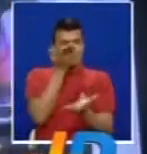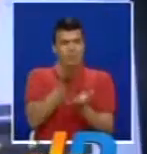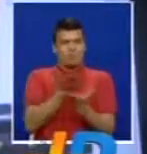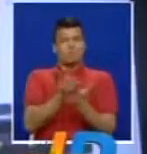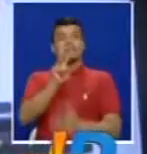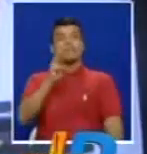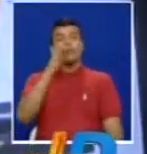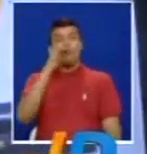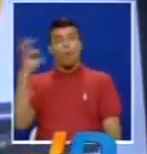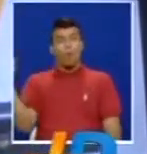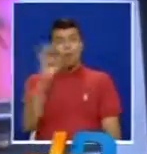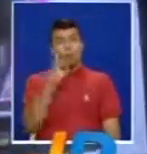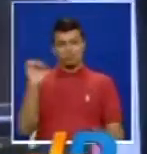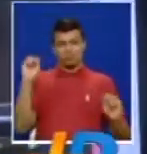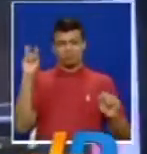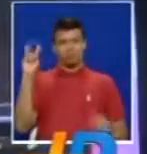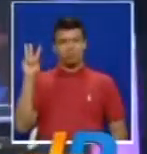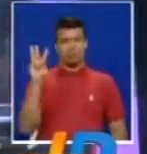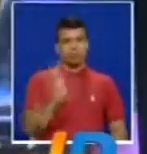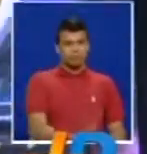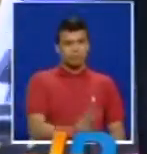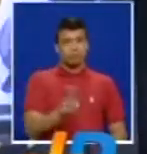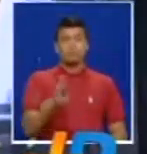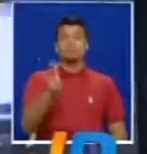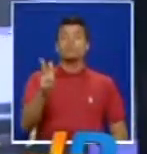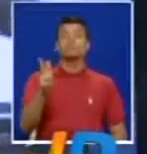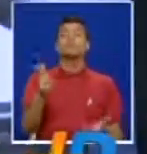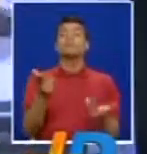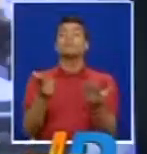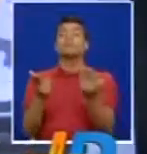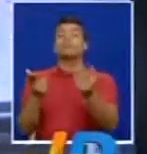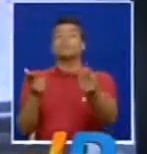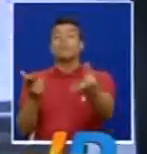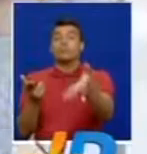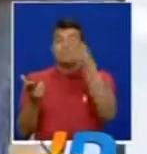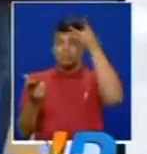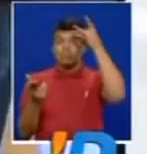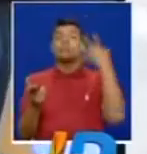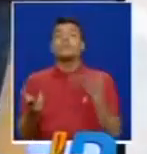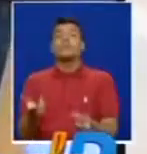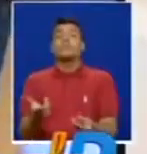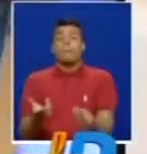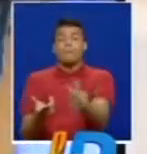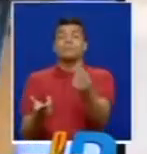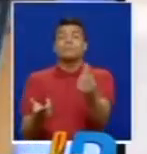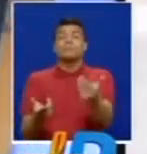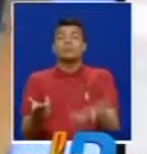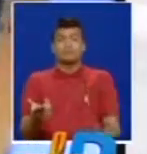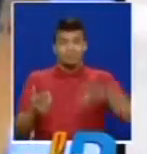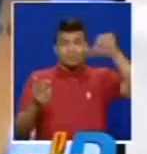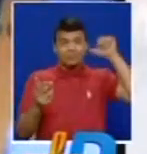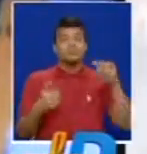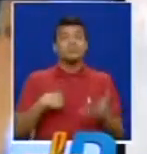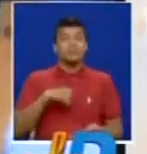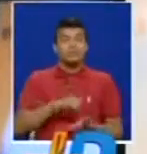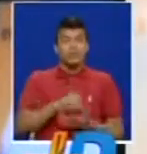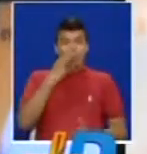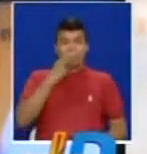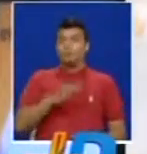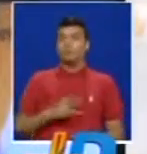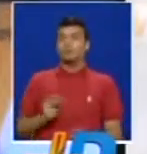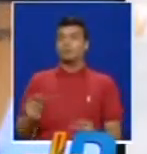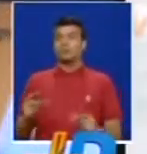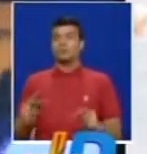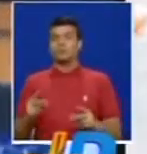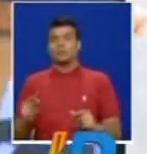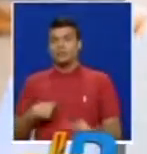tres delincuentes llegan al establecimiento y con un arma de fuego amedrentan a los empleados de la misma. La rápida acción de uno de ellos hace que los asaltantes